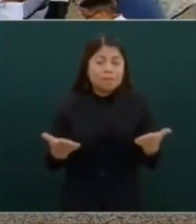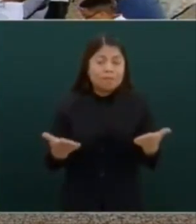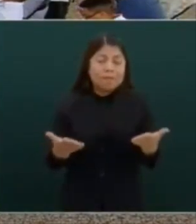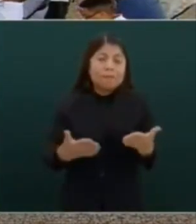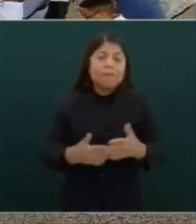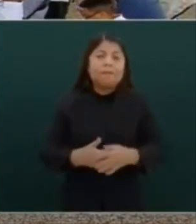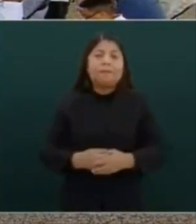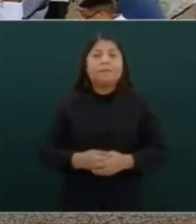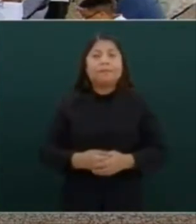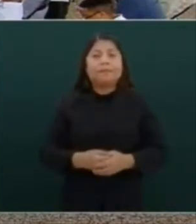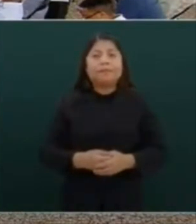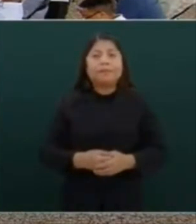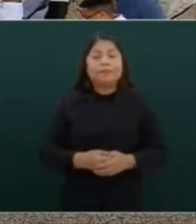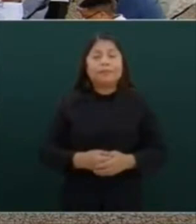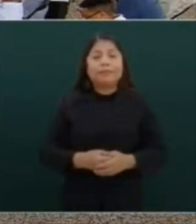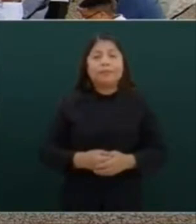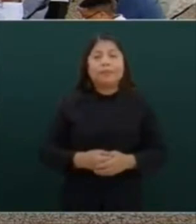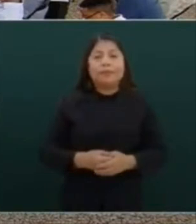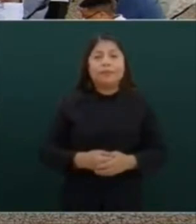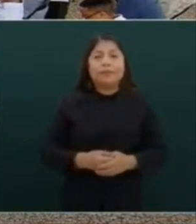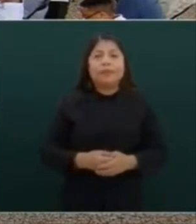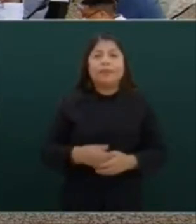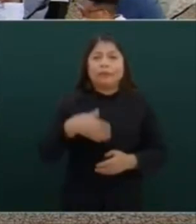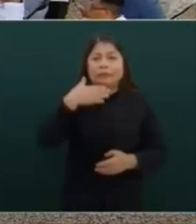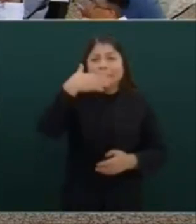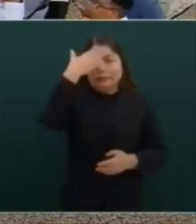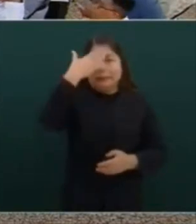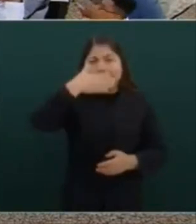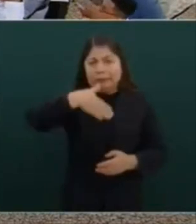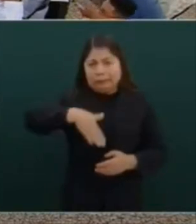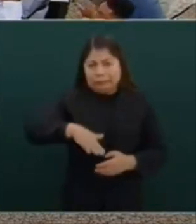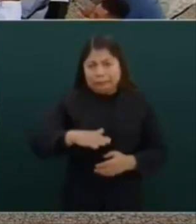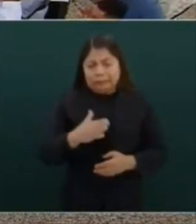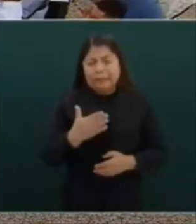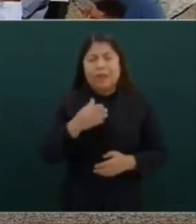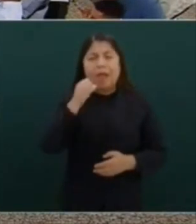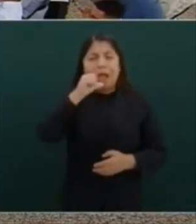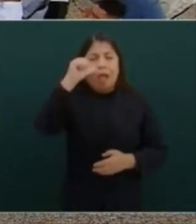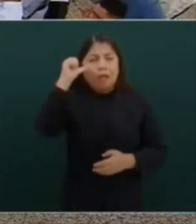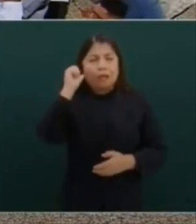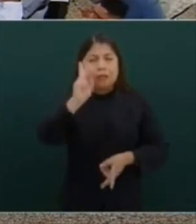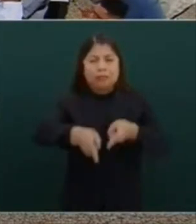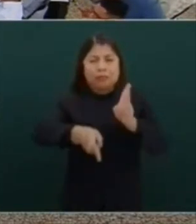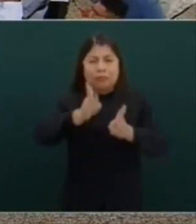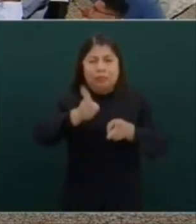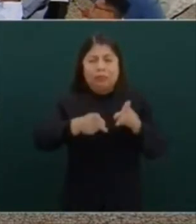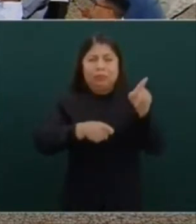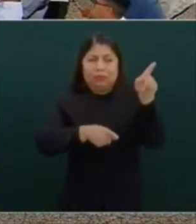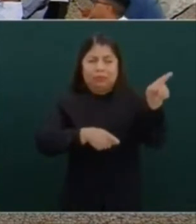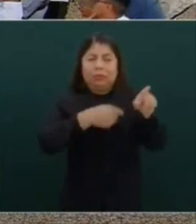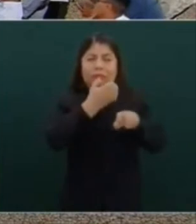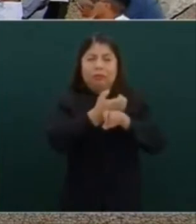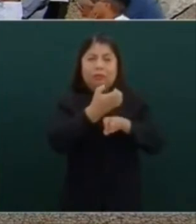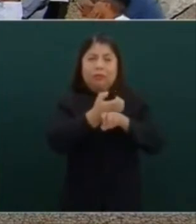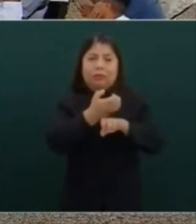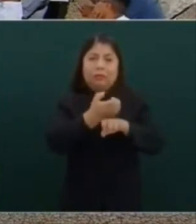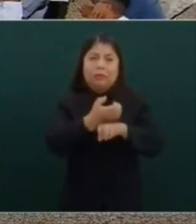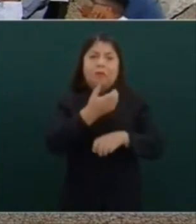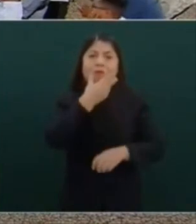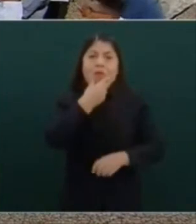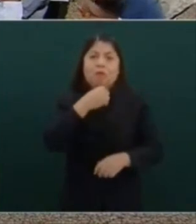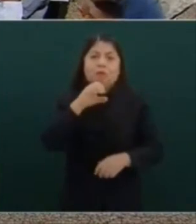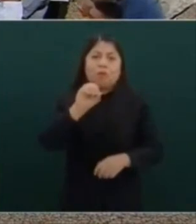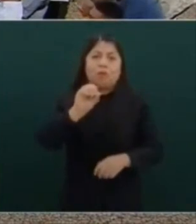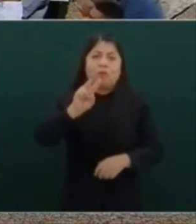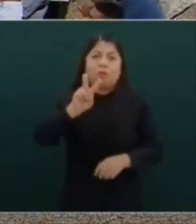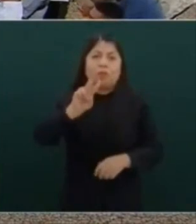reconocía como términos de buena voluntad la extradición de Ovidio Guzmán. ¿Cuál va a ser el trabajo específico es en